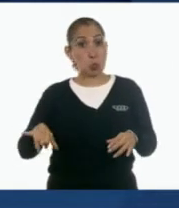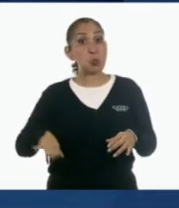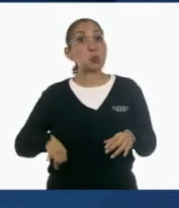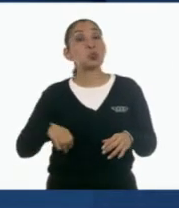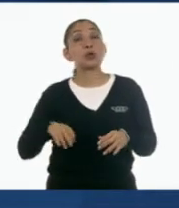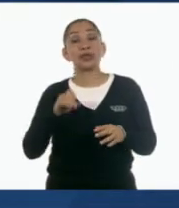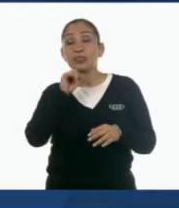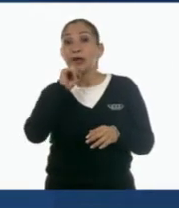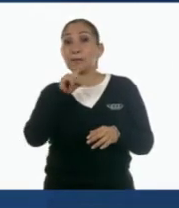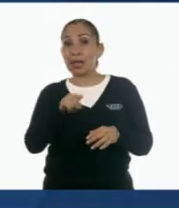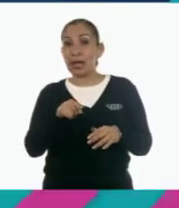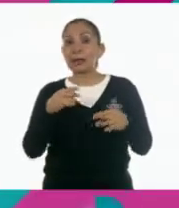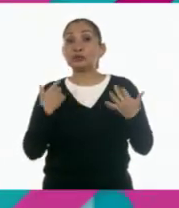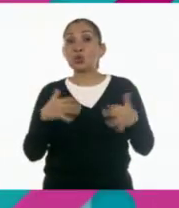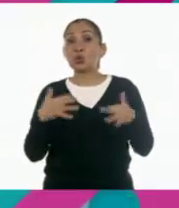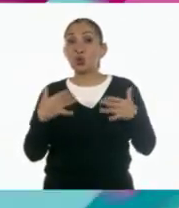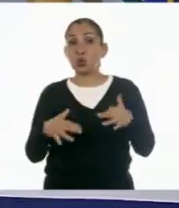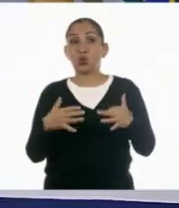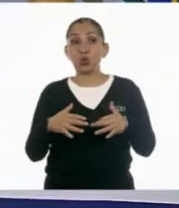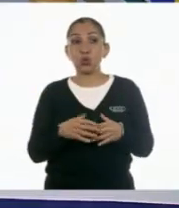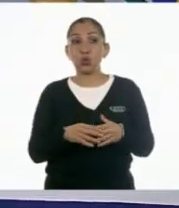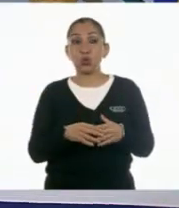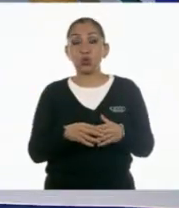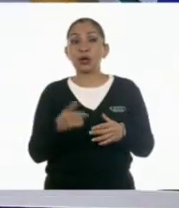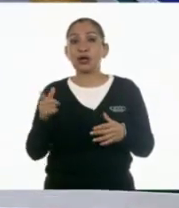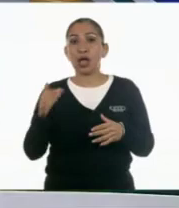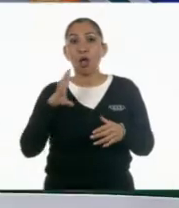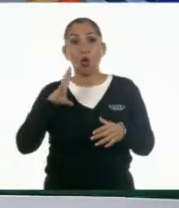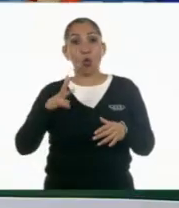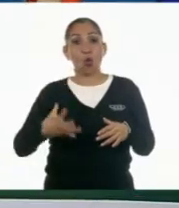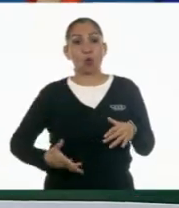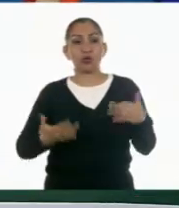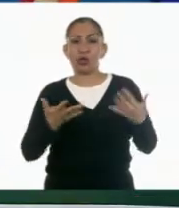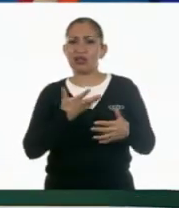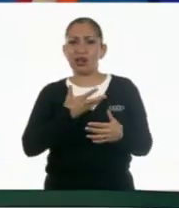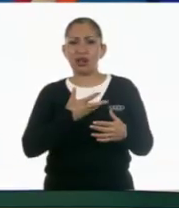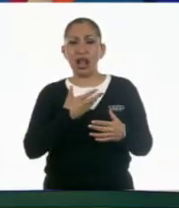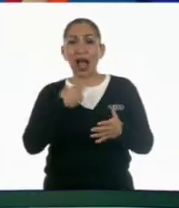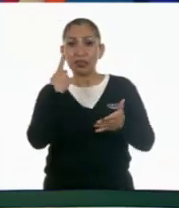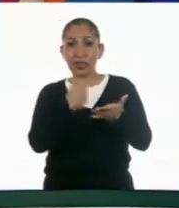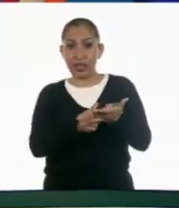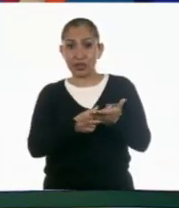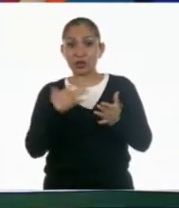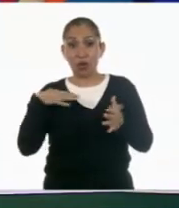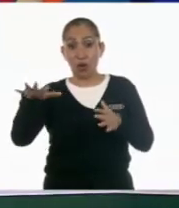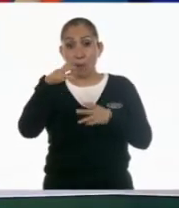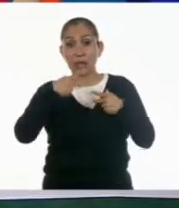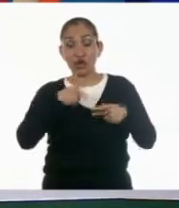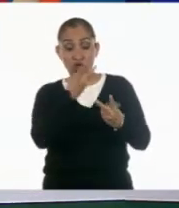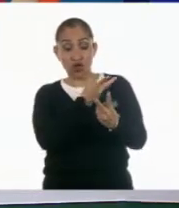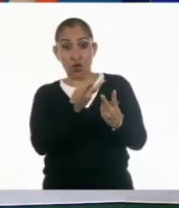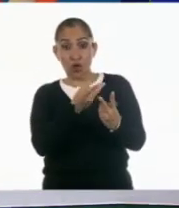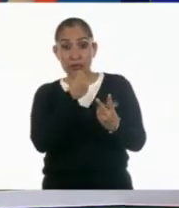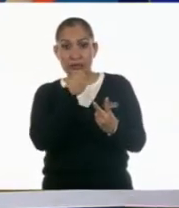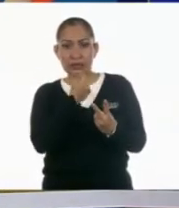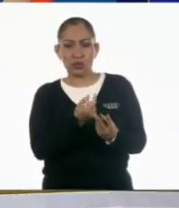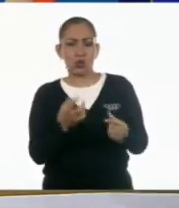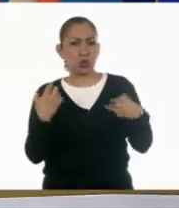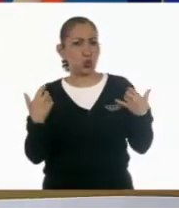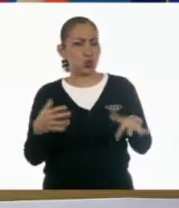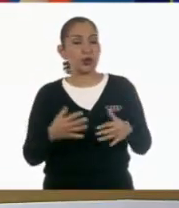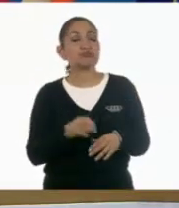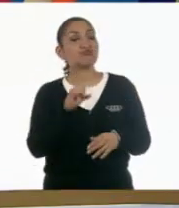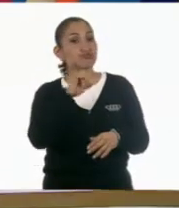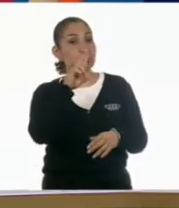Interesante, y no solamente eso. Qué orgullo el tener dentro de nuestra población a estos 2 niños. Así